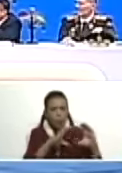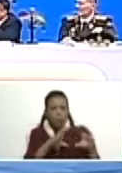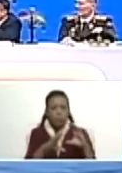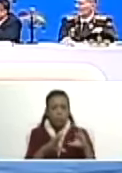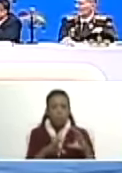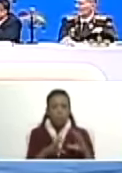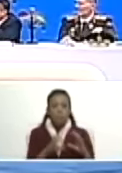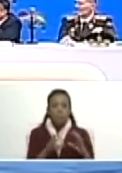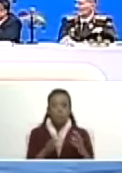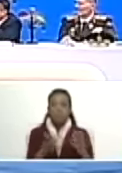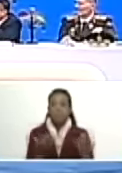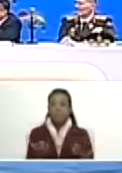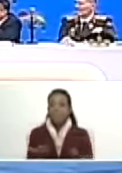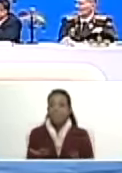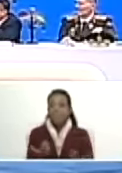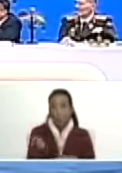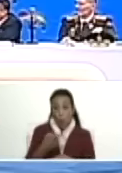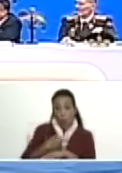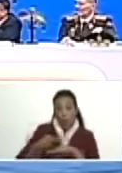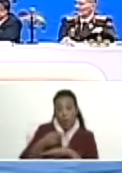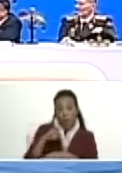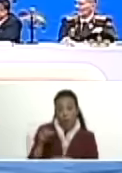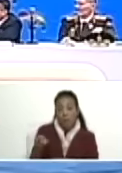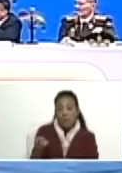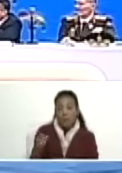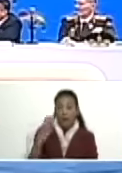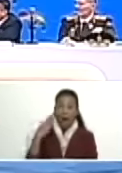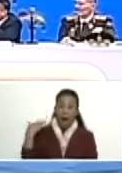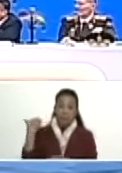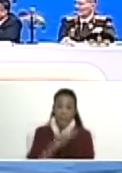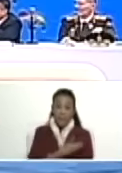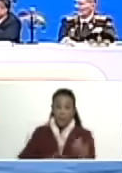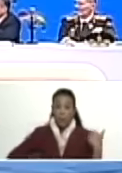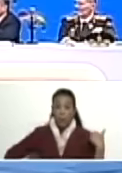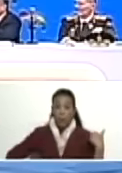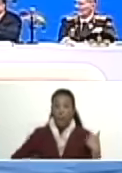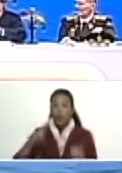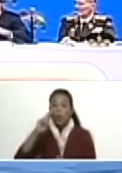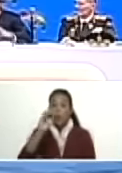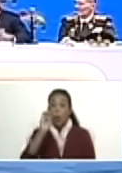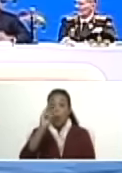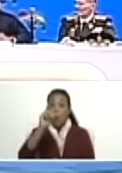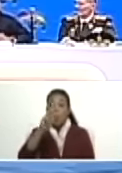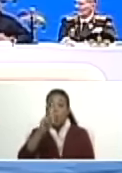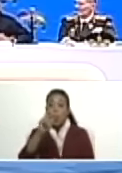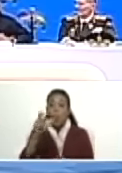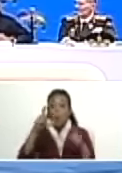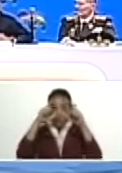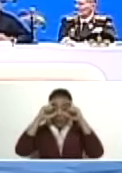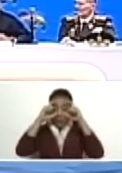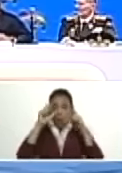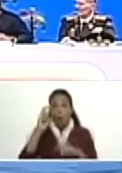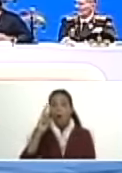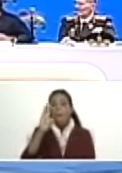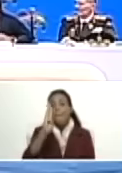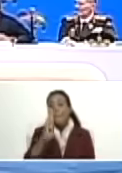entonces con el gobierno del entonces presidente Rómulo Betancourt